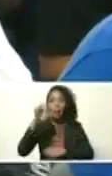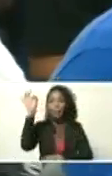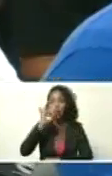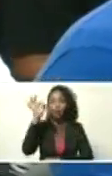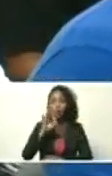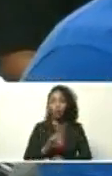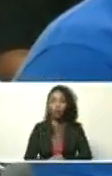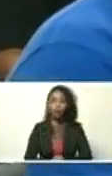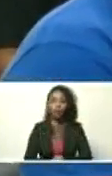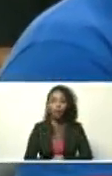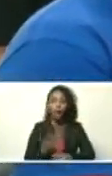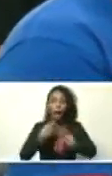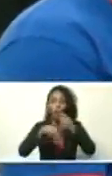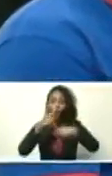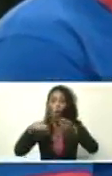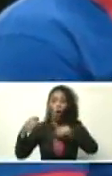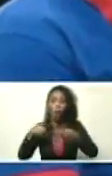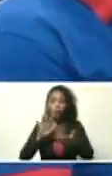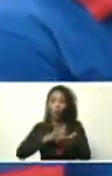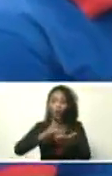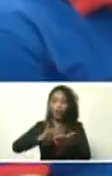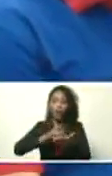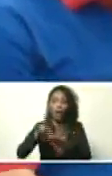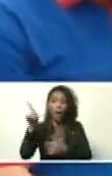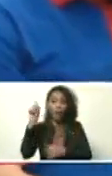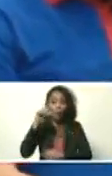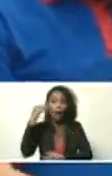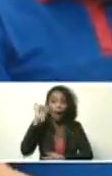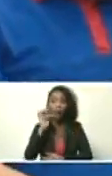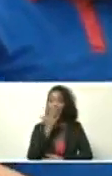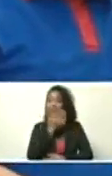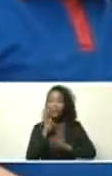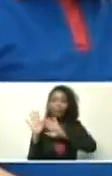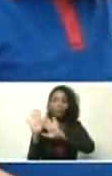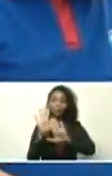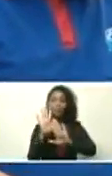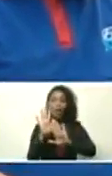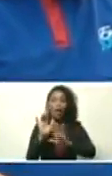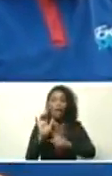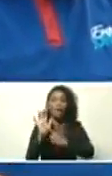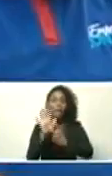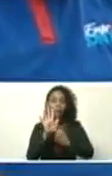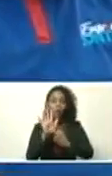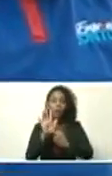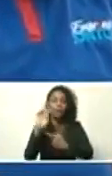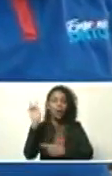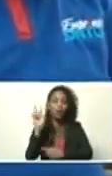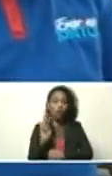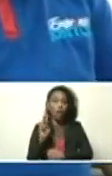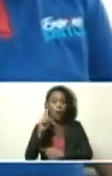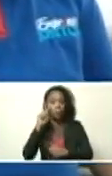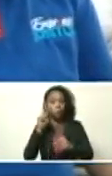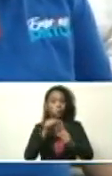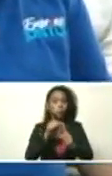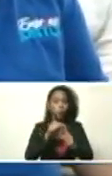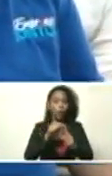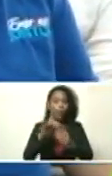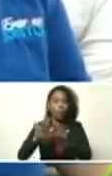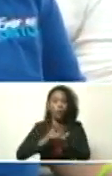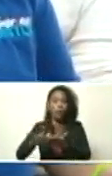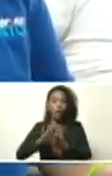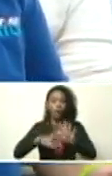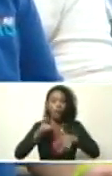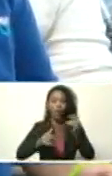60% el comercio digital, y allí también está vitrina Venezuela apuntalando la expresión digital de la actividad de los